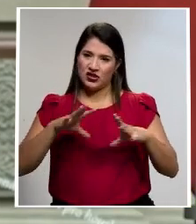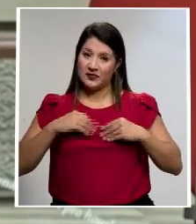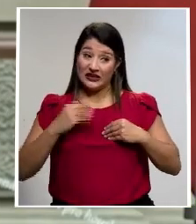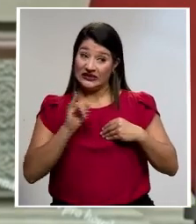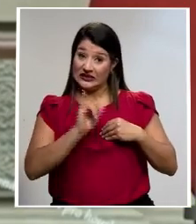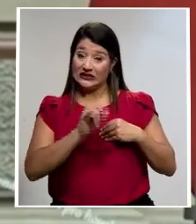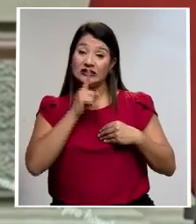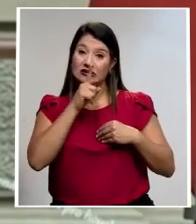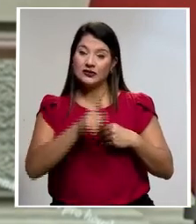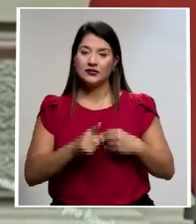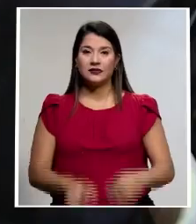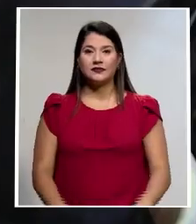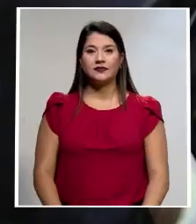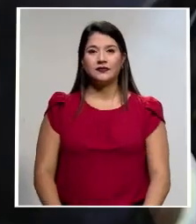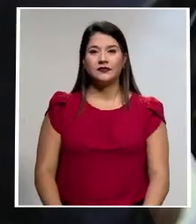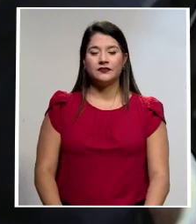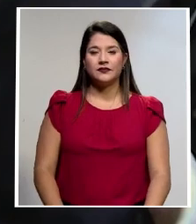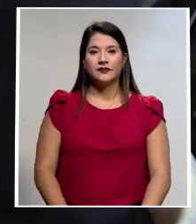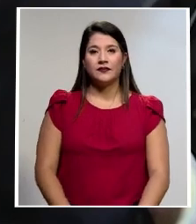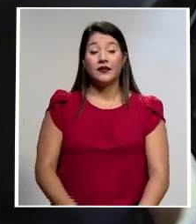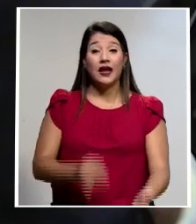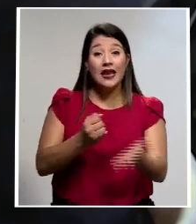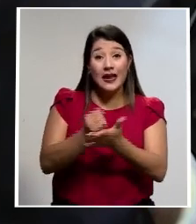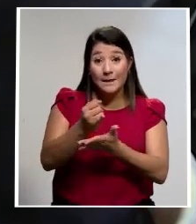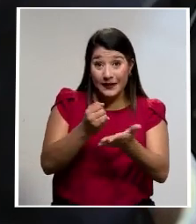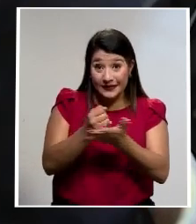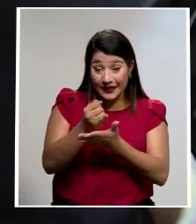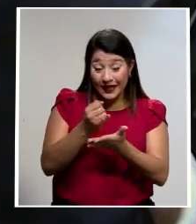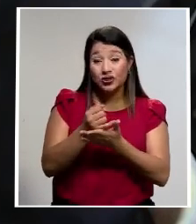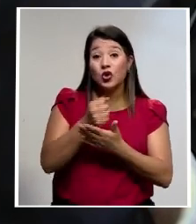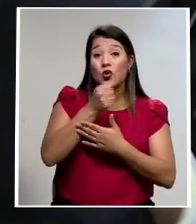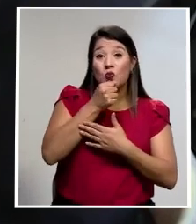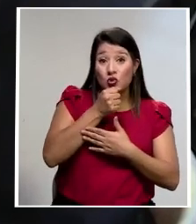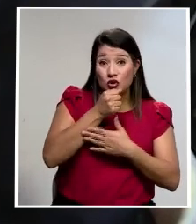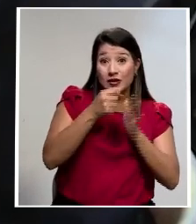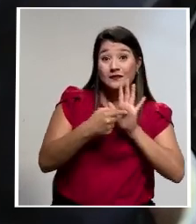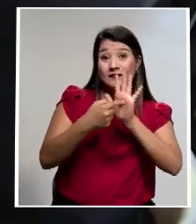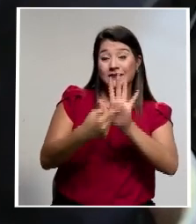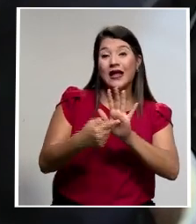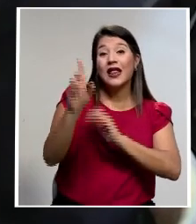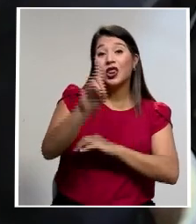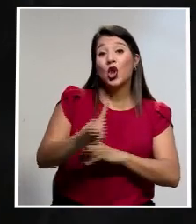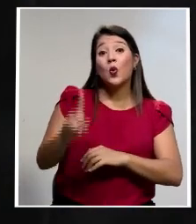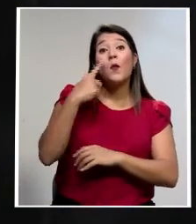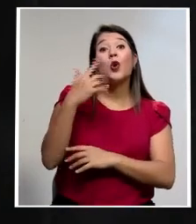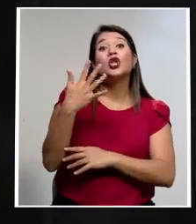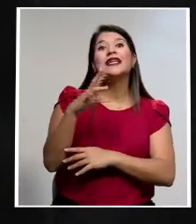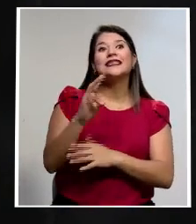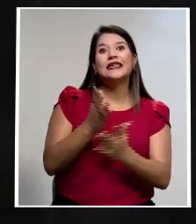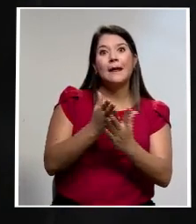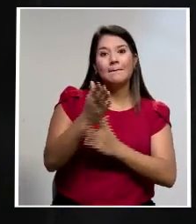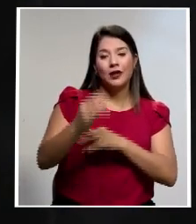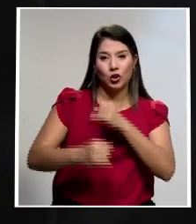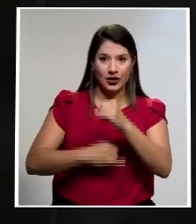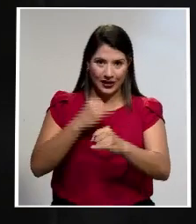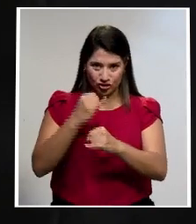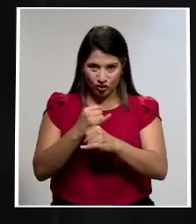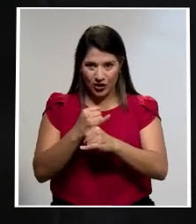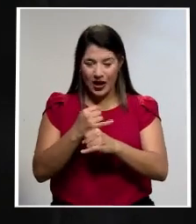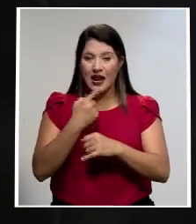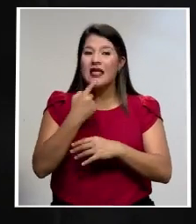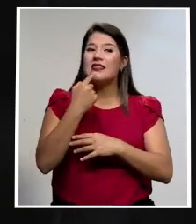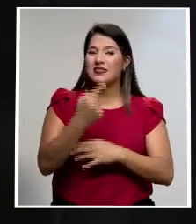caso. La investigación periodística, publicada el domingo por 17 medios internacionales, refuerza